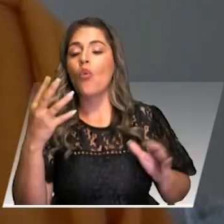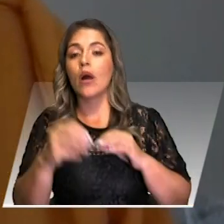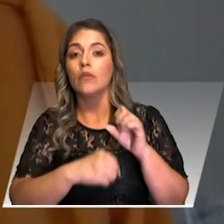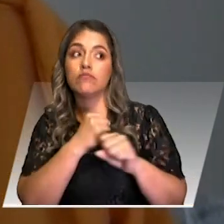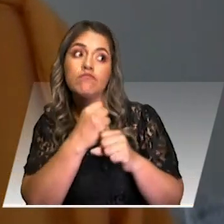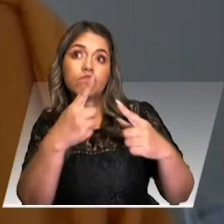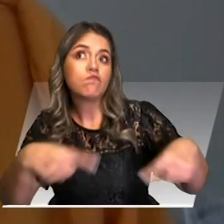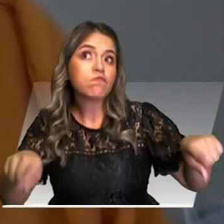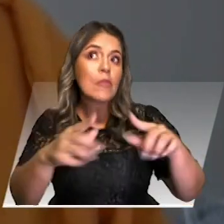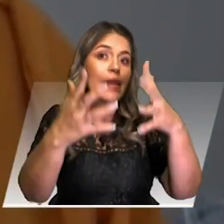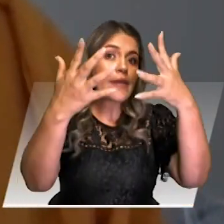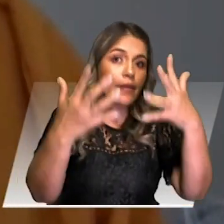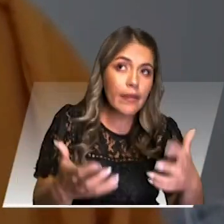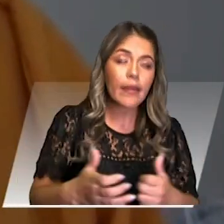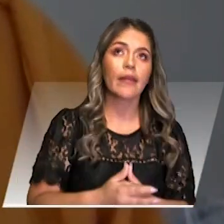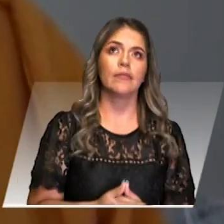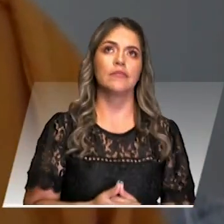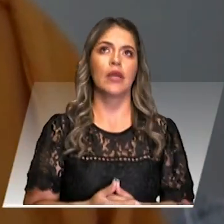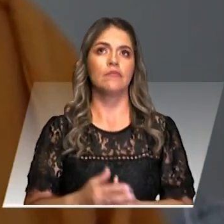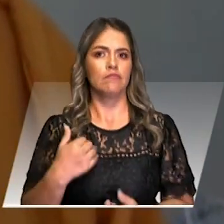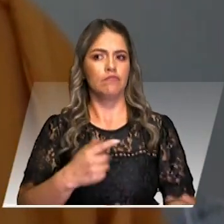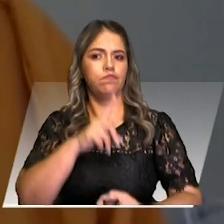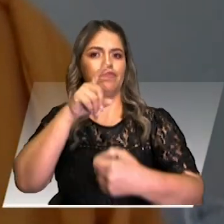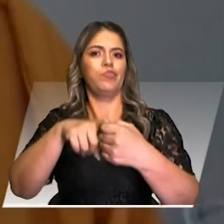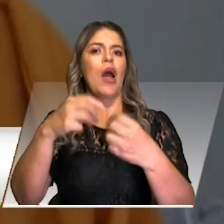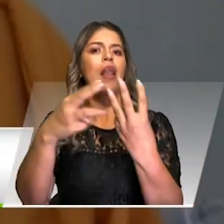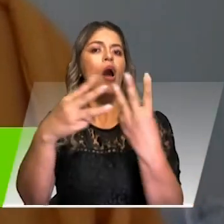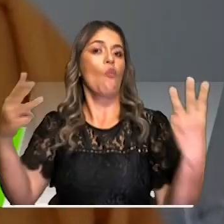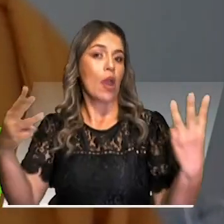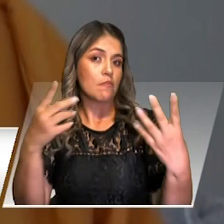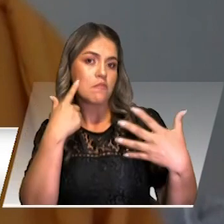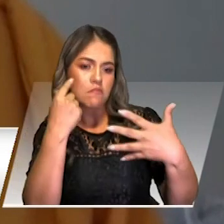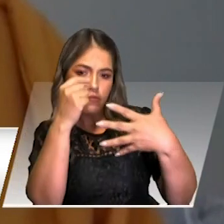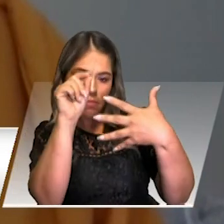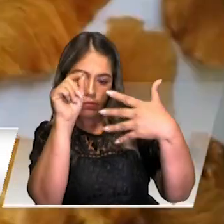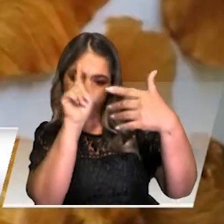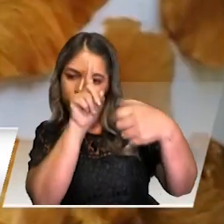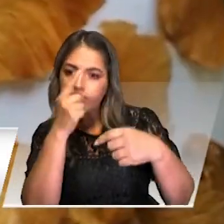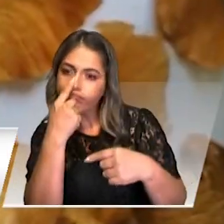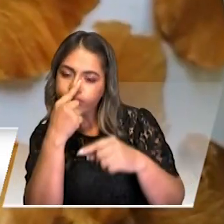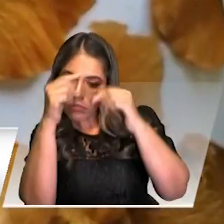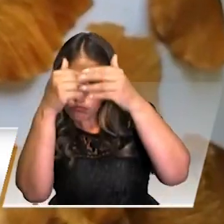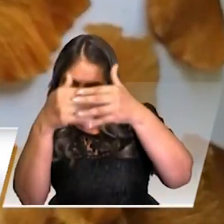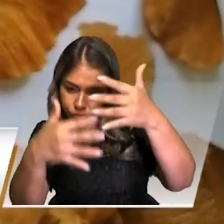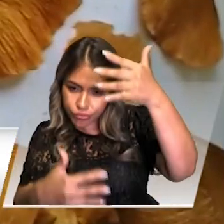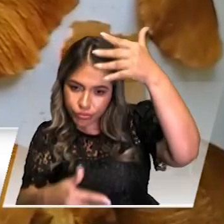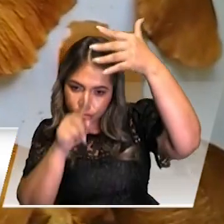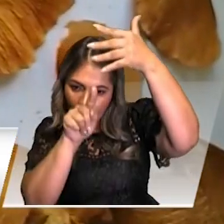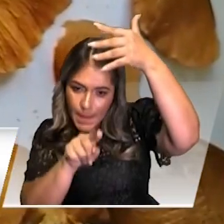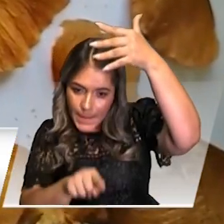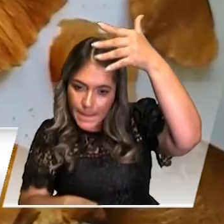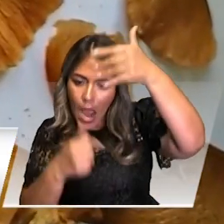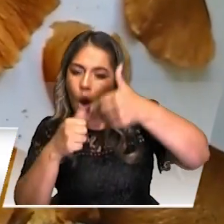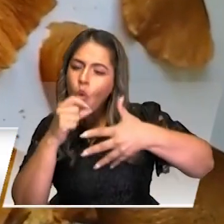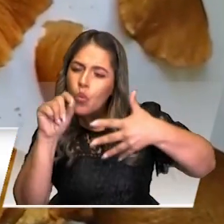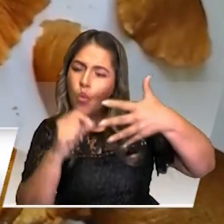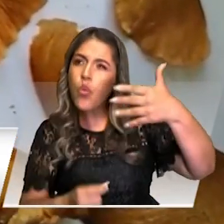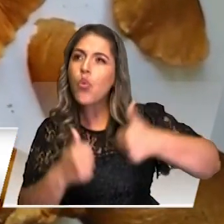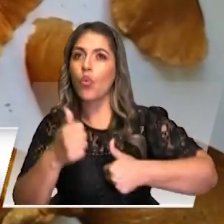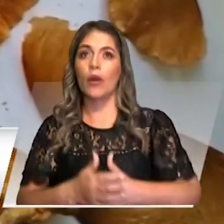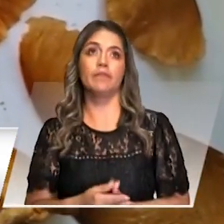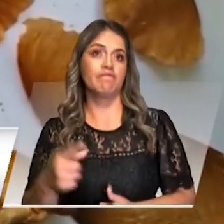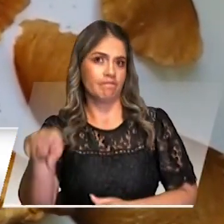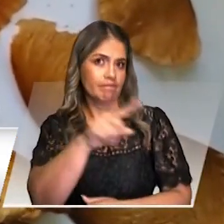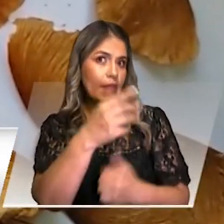esta convocatoria entren a nuestro sitio web y conozcan las condiciones de participación. Los interesados en esta convocatoria pueden consultar